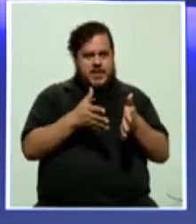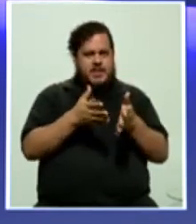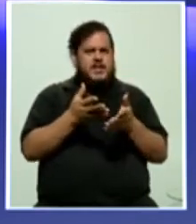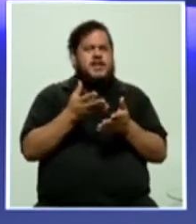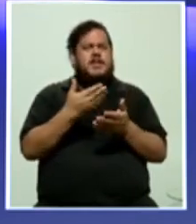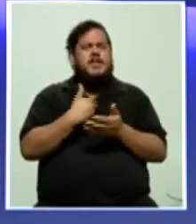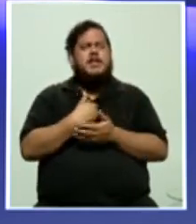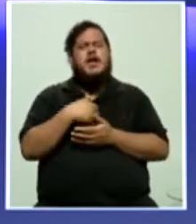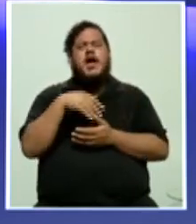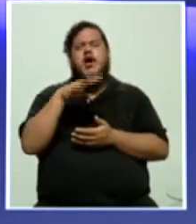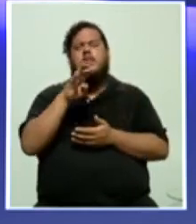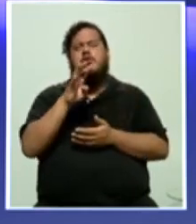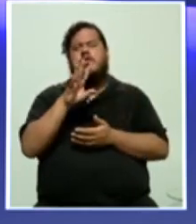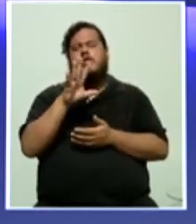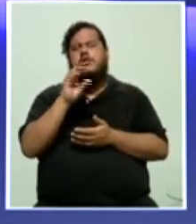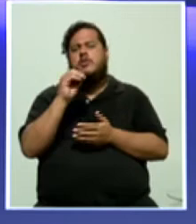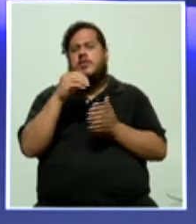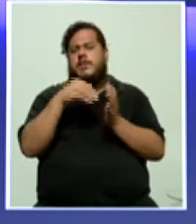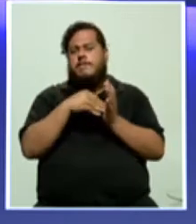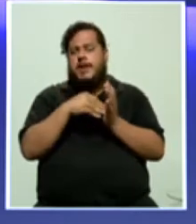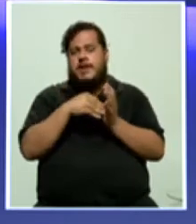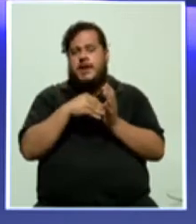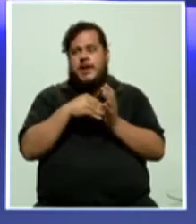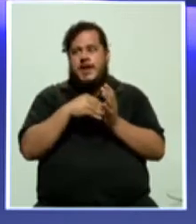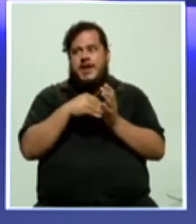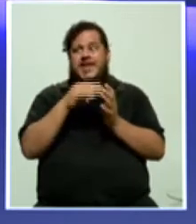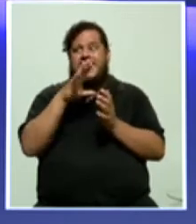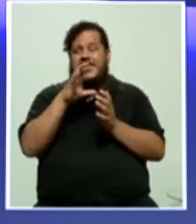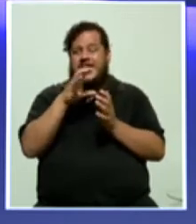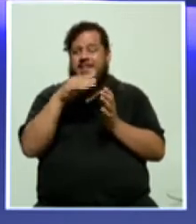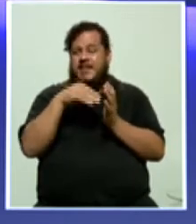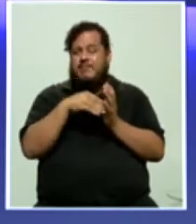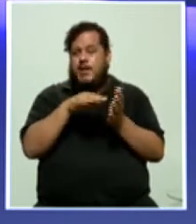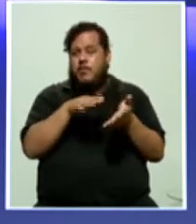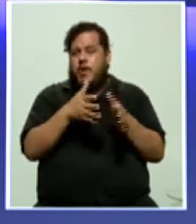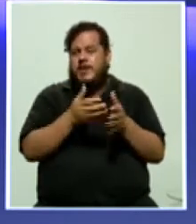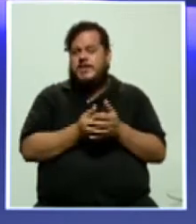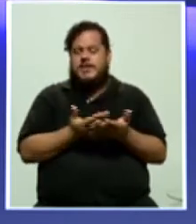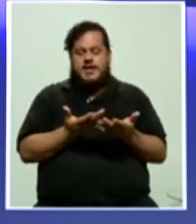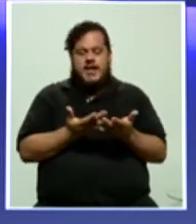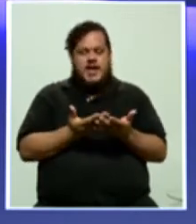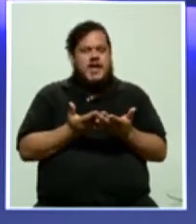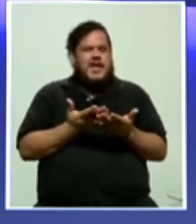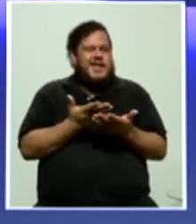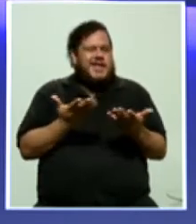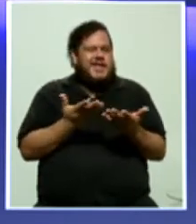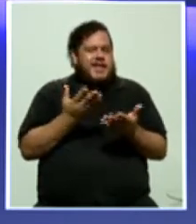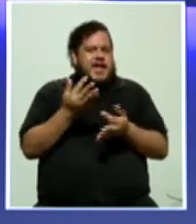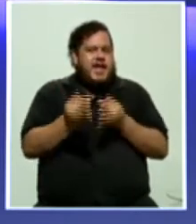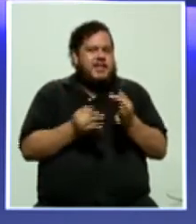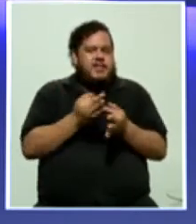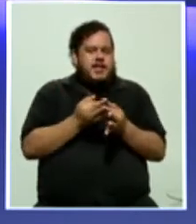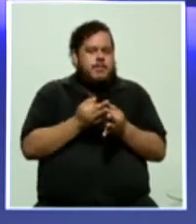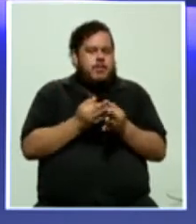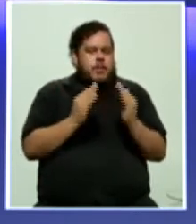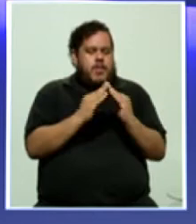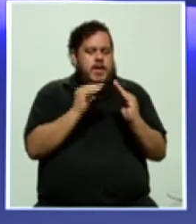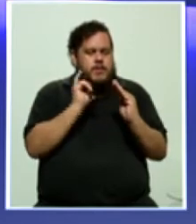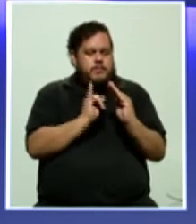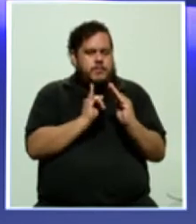casos confirmados y 3.500 muertes. ¿Qué tipo de estrategias de confinamiento están